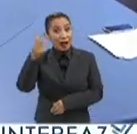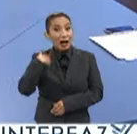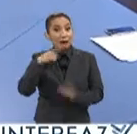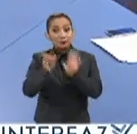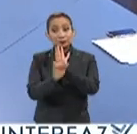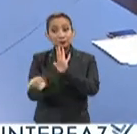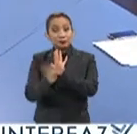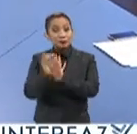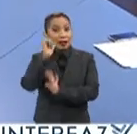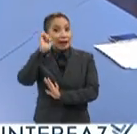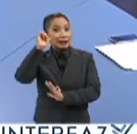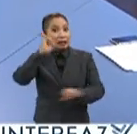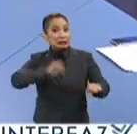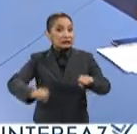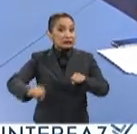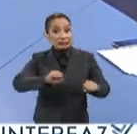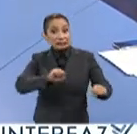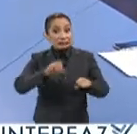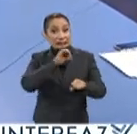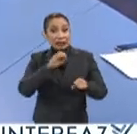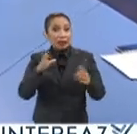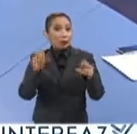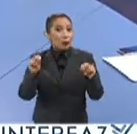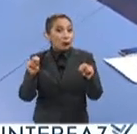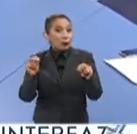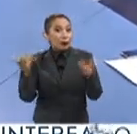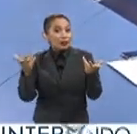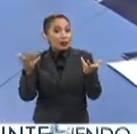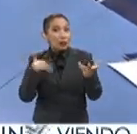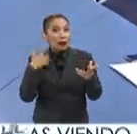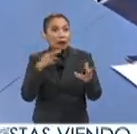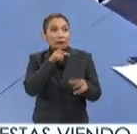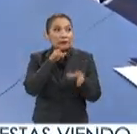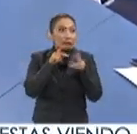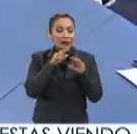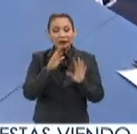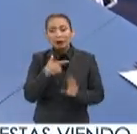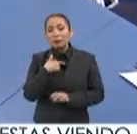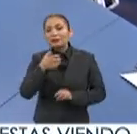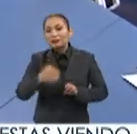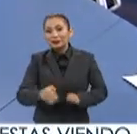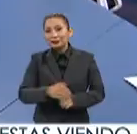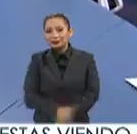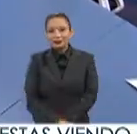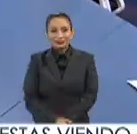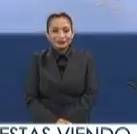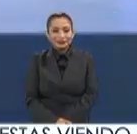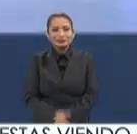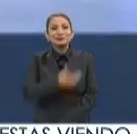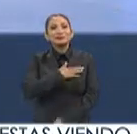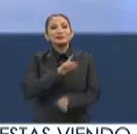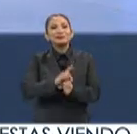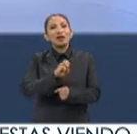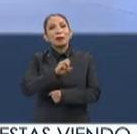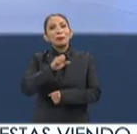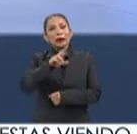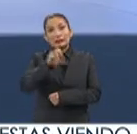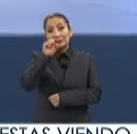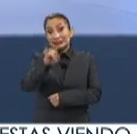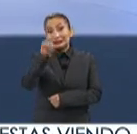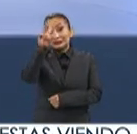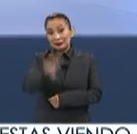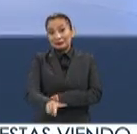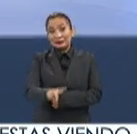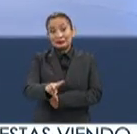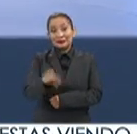alerta sísmica de ayer no te haya pues, preocupado mucho. En fin, ¿cómo estás? Un placer saludarte. Buenos días, Omar. Pues sí, sin